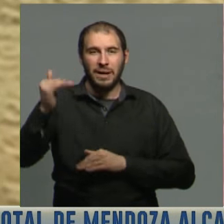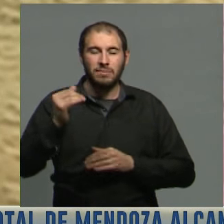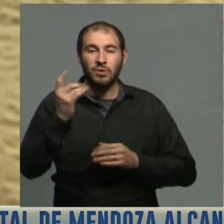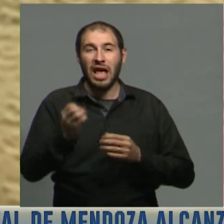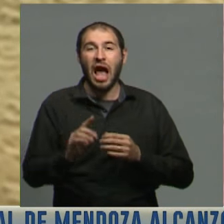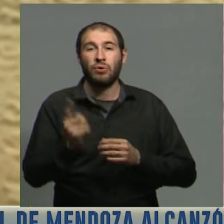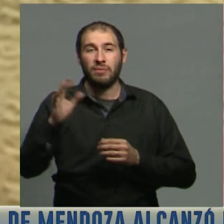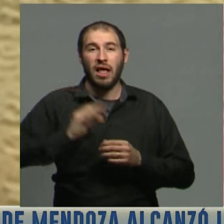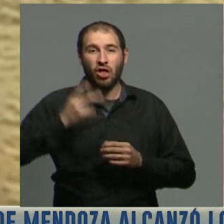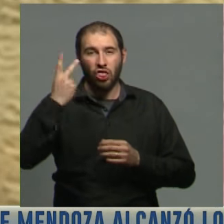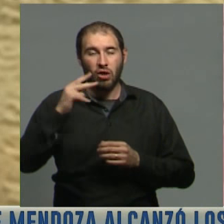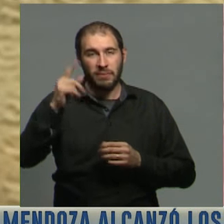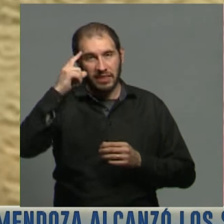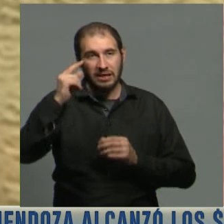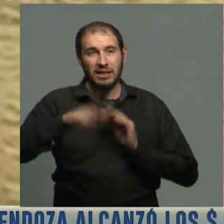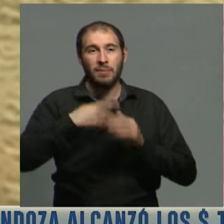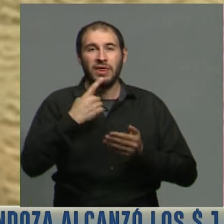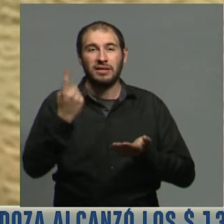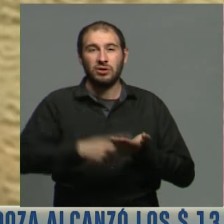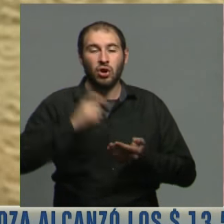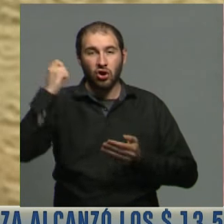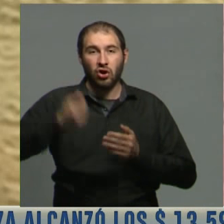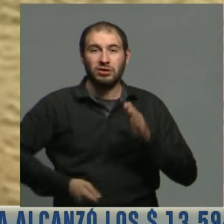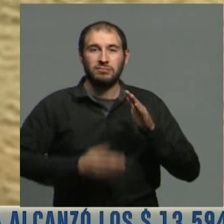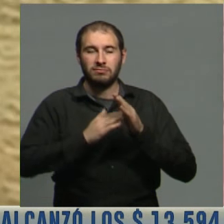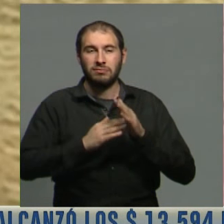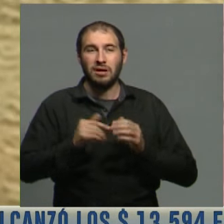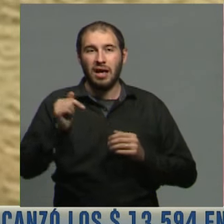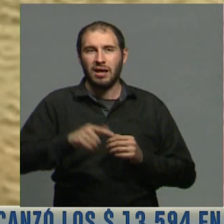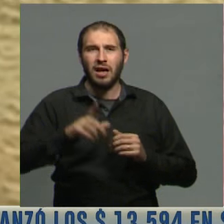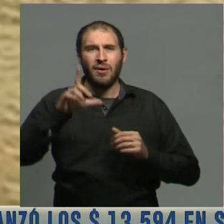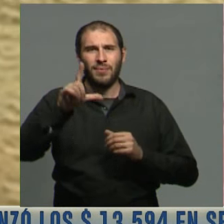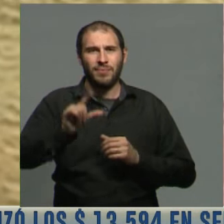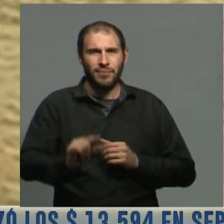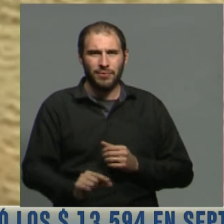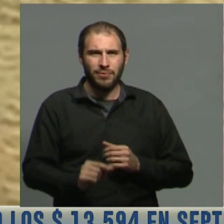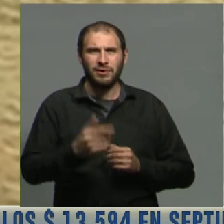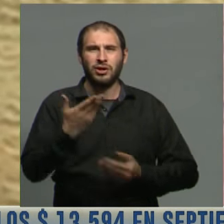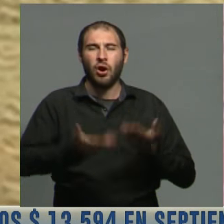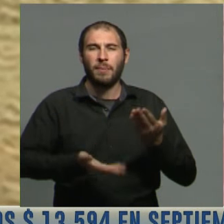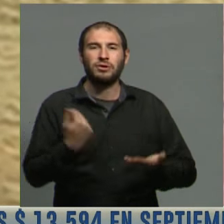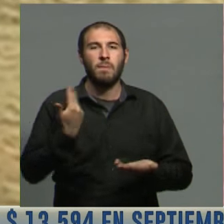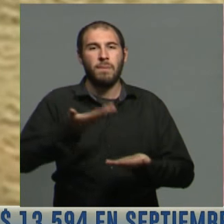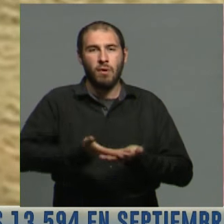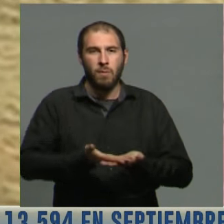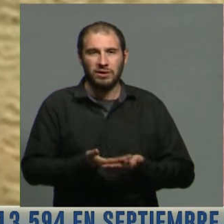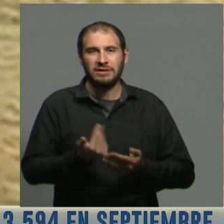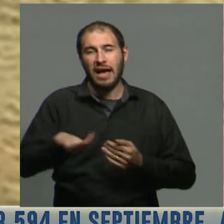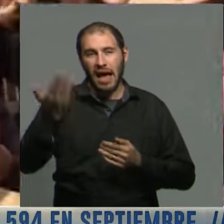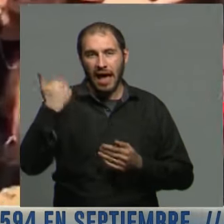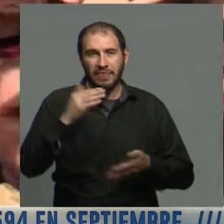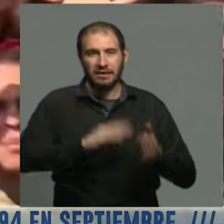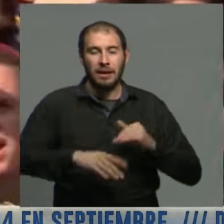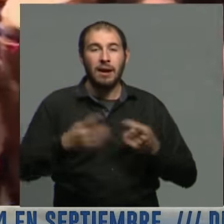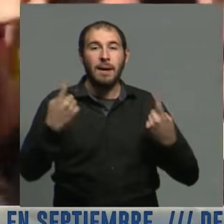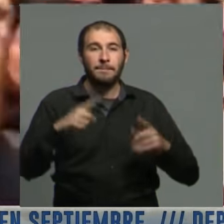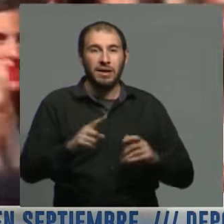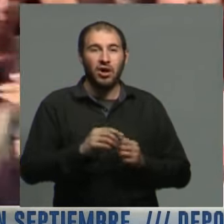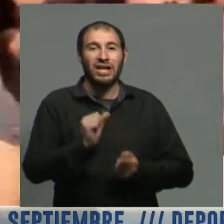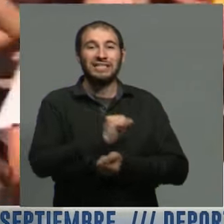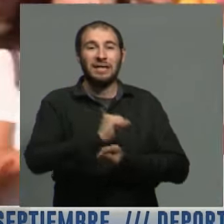Autonomía del año 2010, después de la sentencia del Tribunal Constitucional, se vio muy mermado respecto de la propuesta que era inicialmente. Sin embargo,